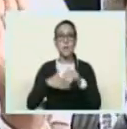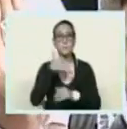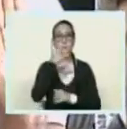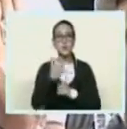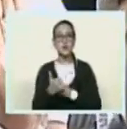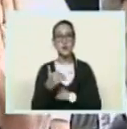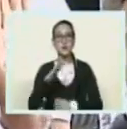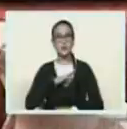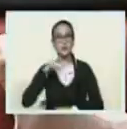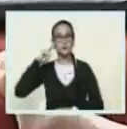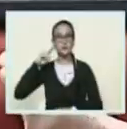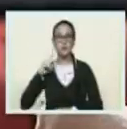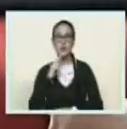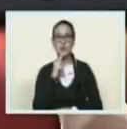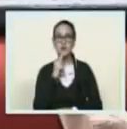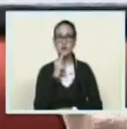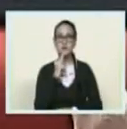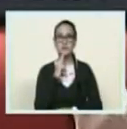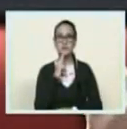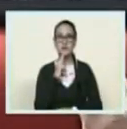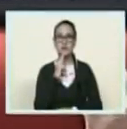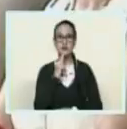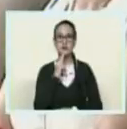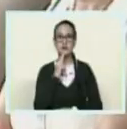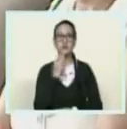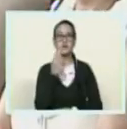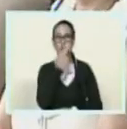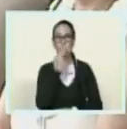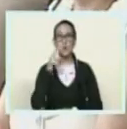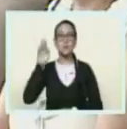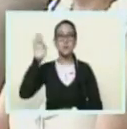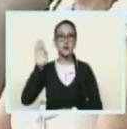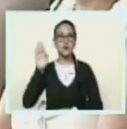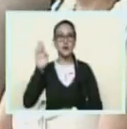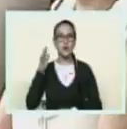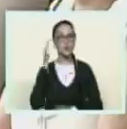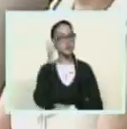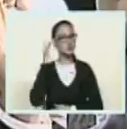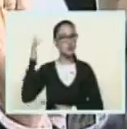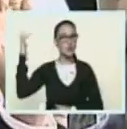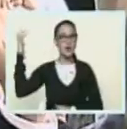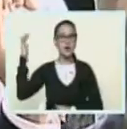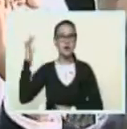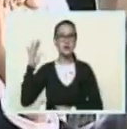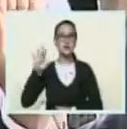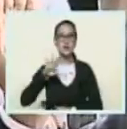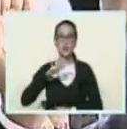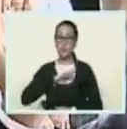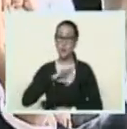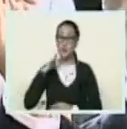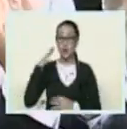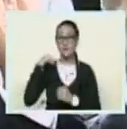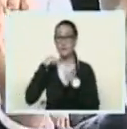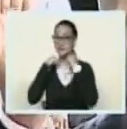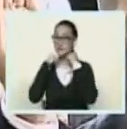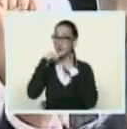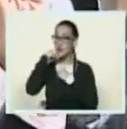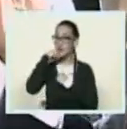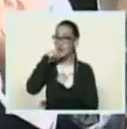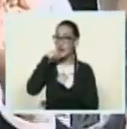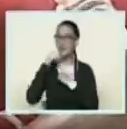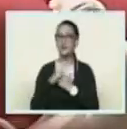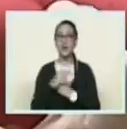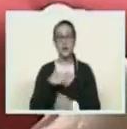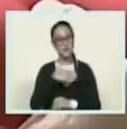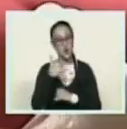de Simón Bolívar, el libertador de la patria, con los sueños del generalísimo Francisco de Miranda y con el